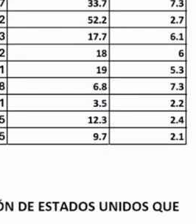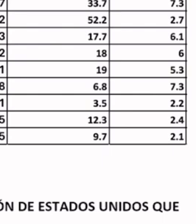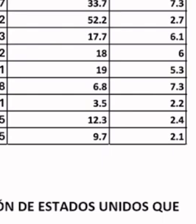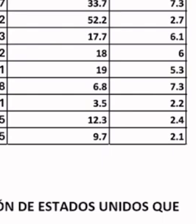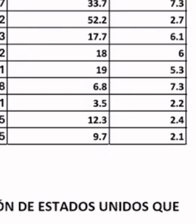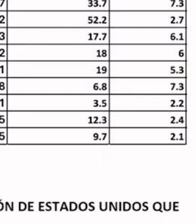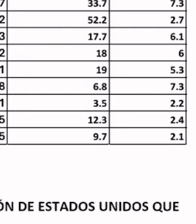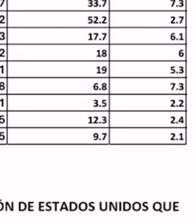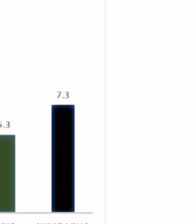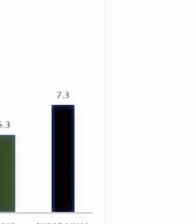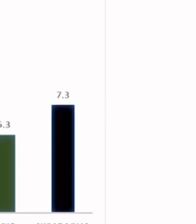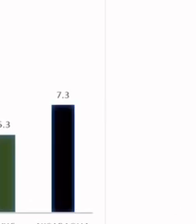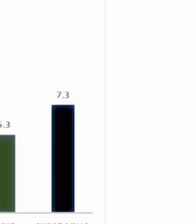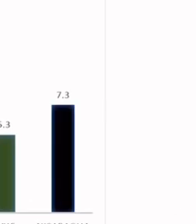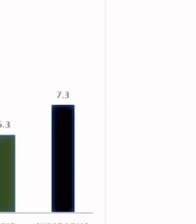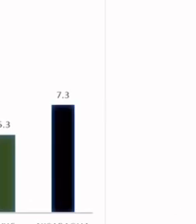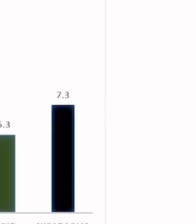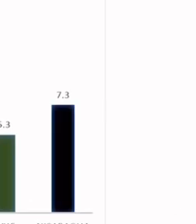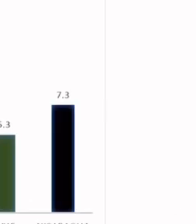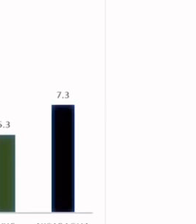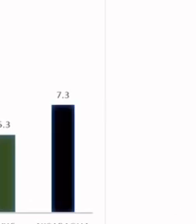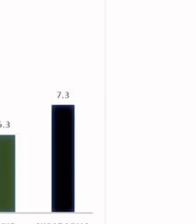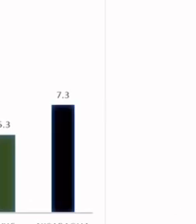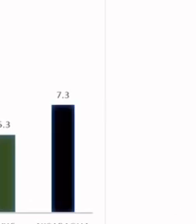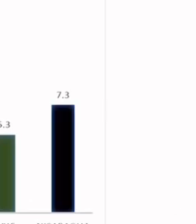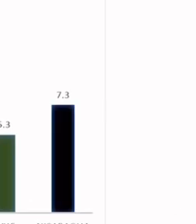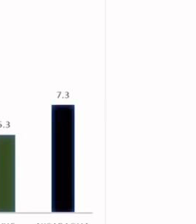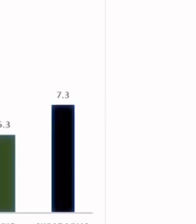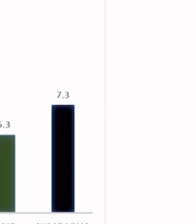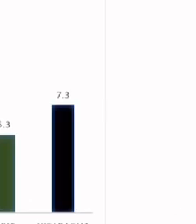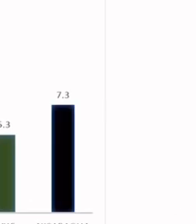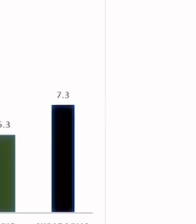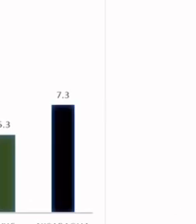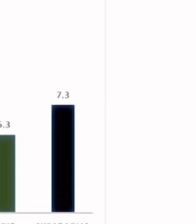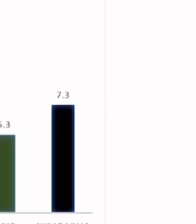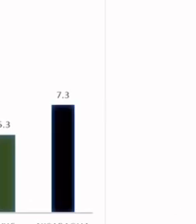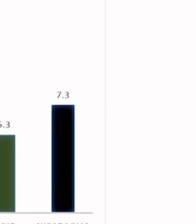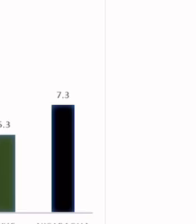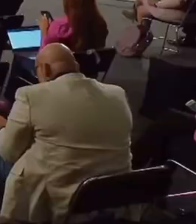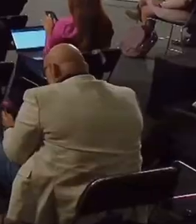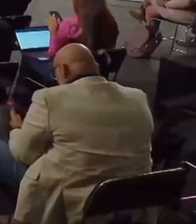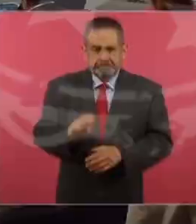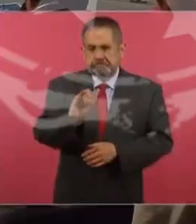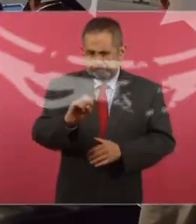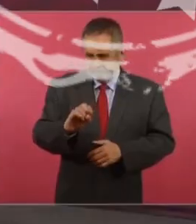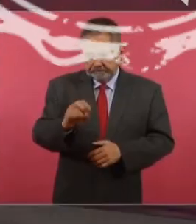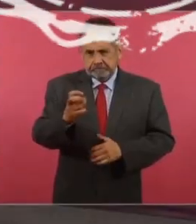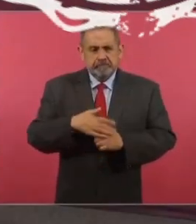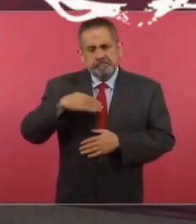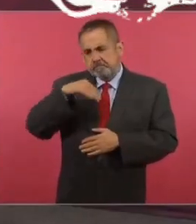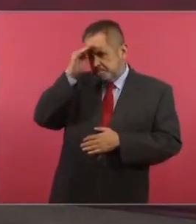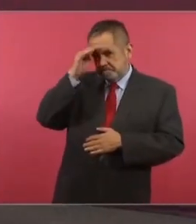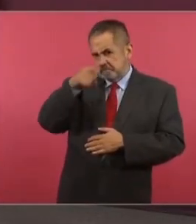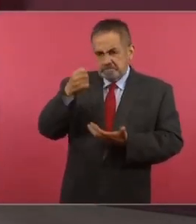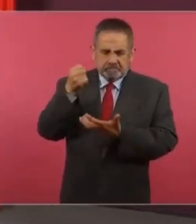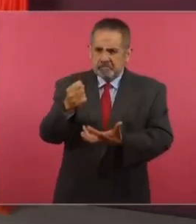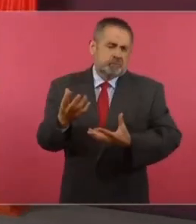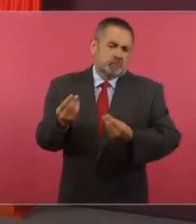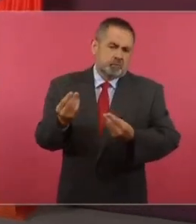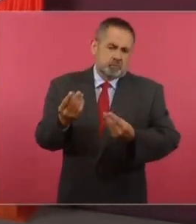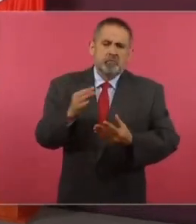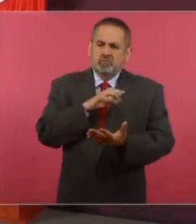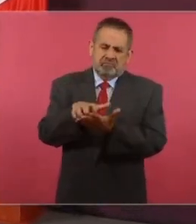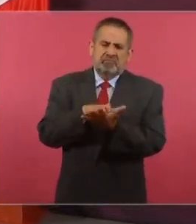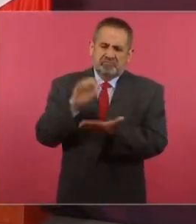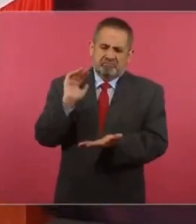por persona en dólares y este Más tarde les entregamos toda la información yo Considero que es mucho y